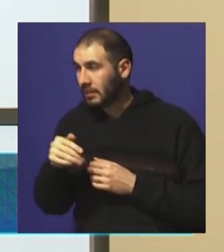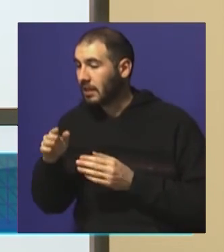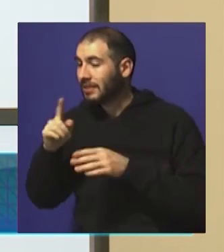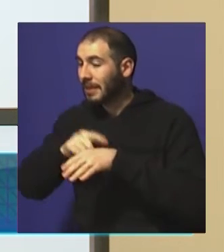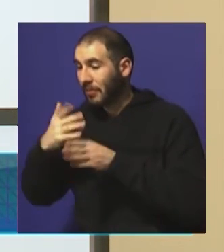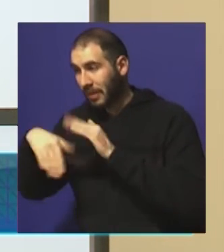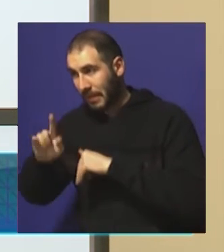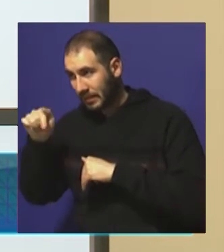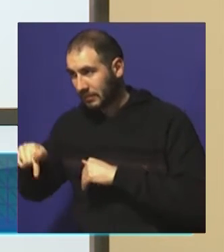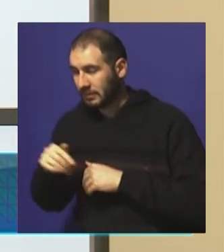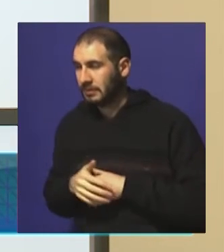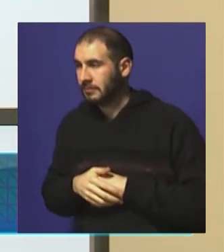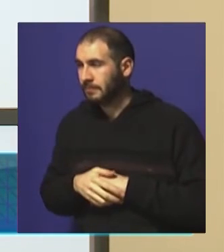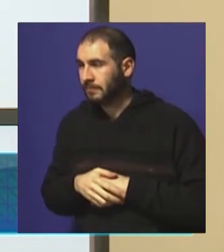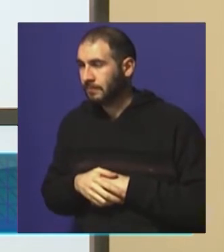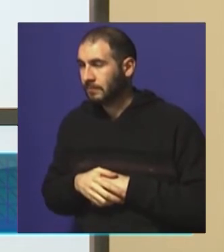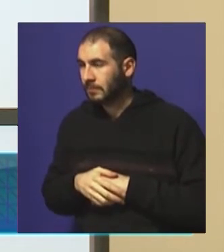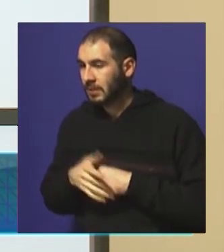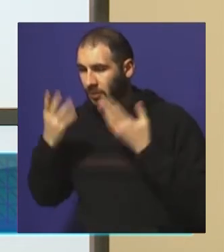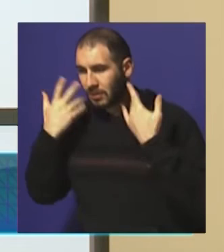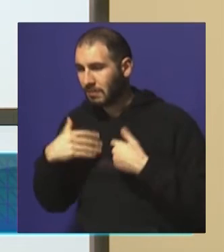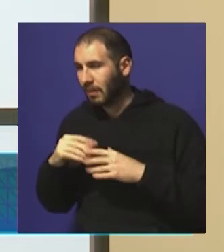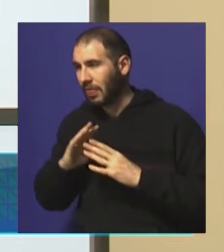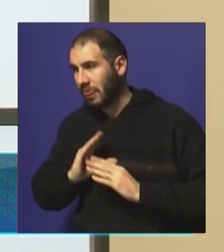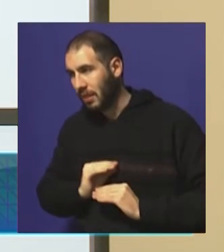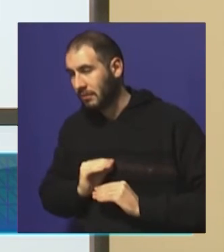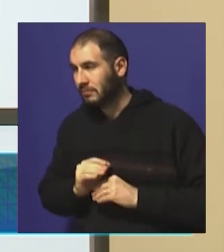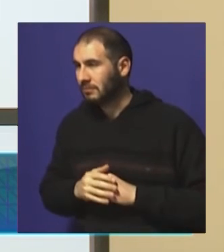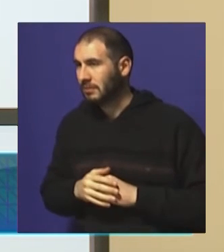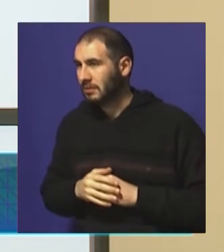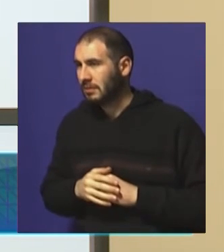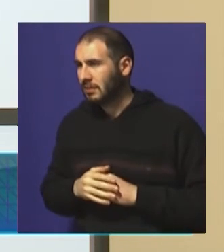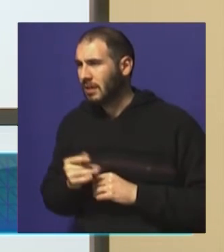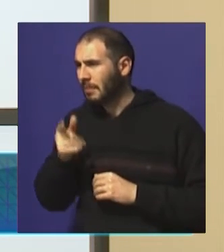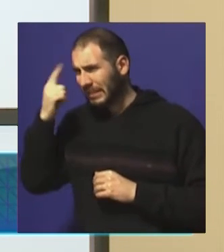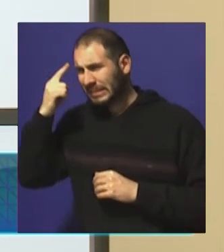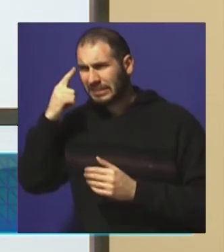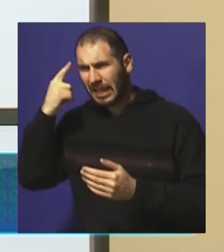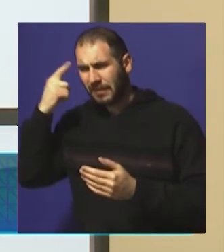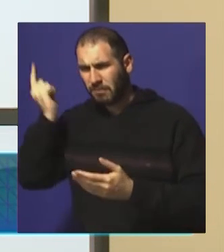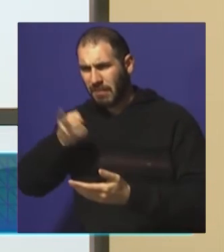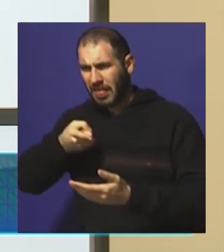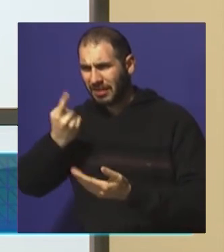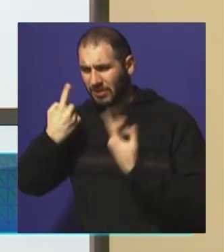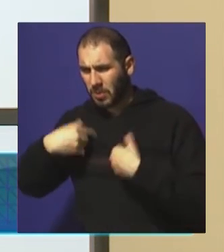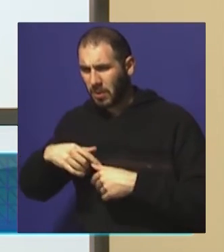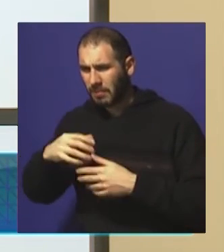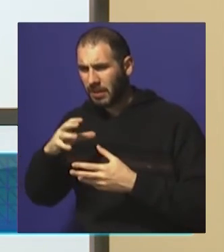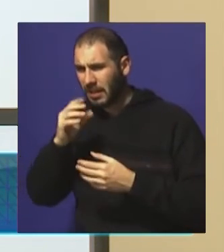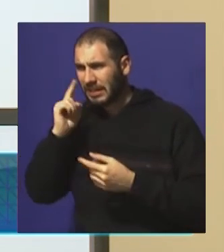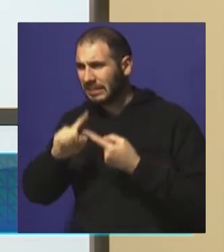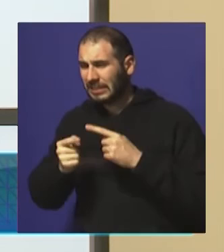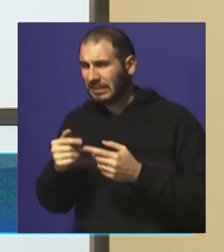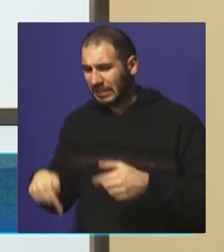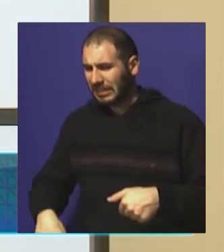suplementario, el físico no responde. Las órdenes que emite el cerebro pocas veces son bien interpretadas por